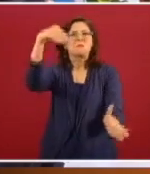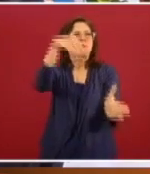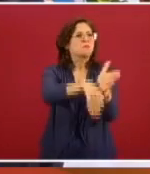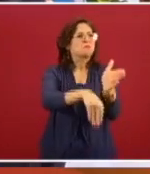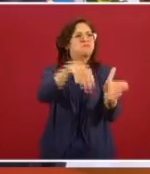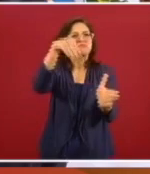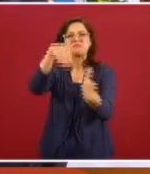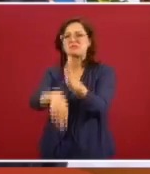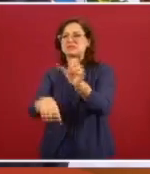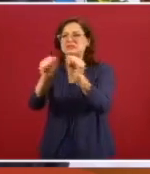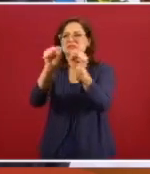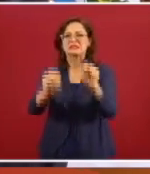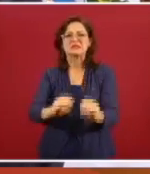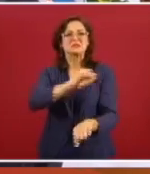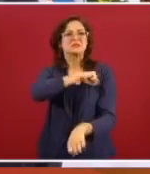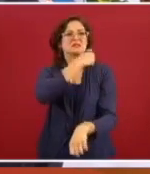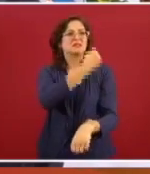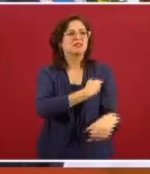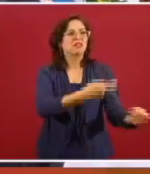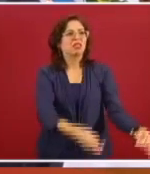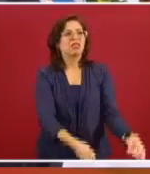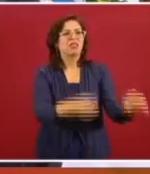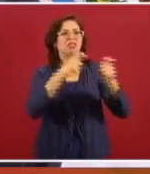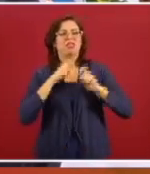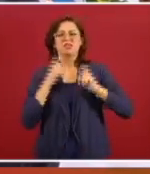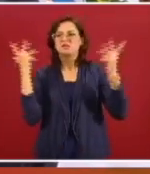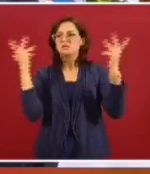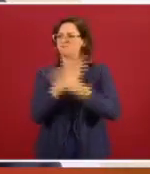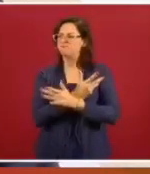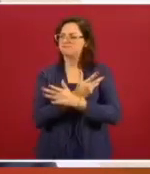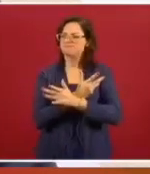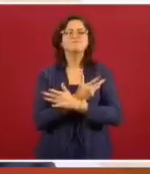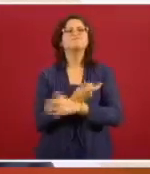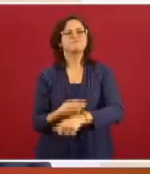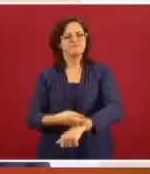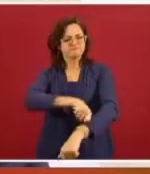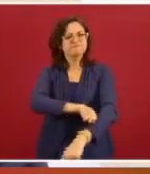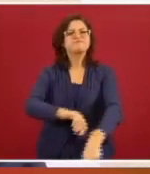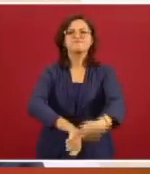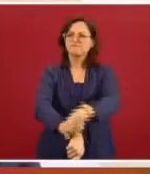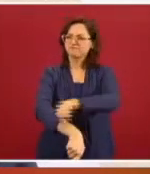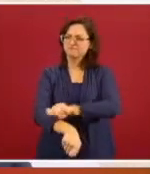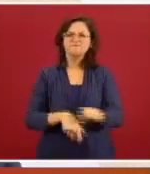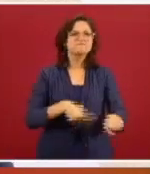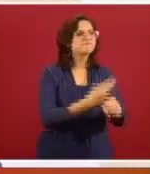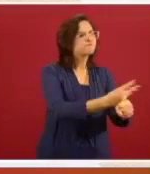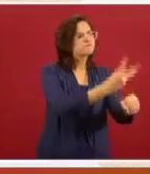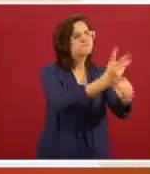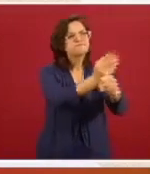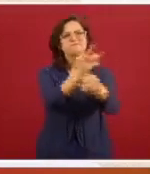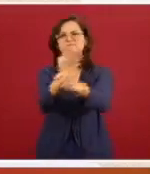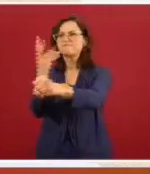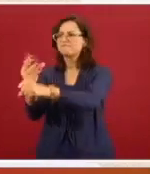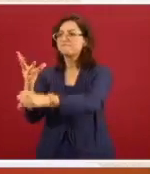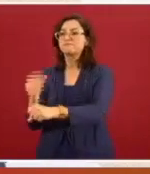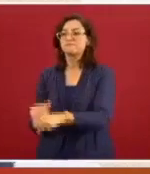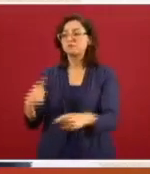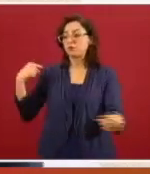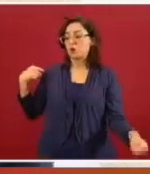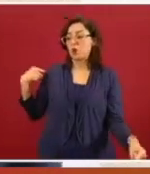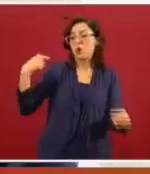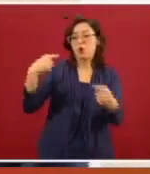sistema de salud pública. En este tiempo hemos terminado de